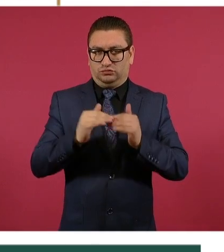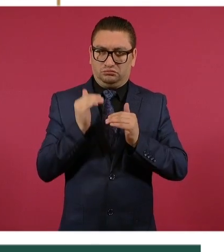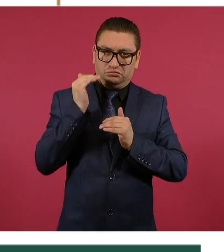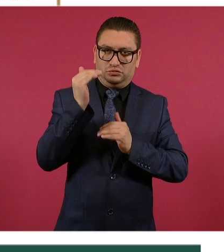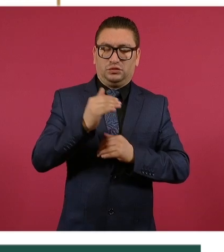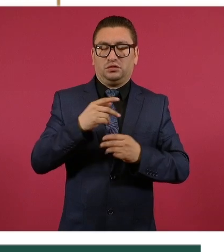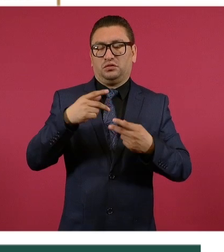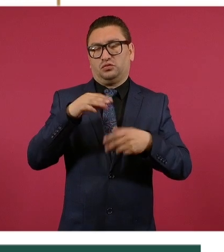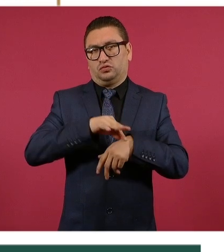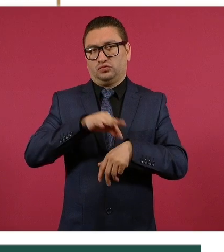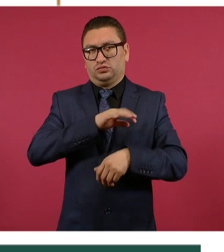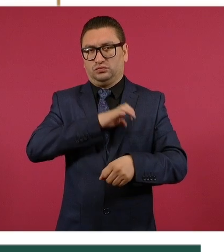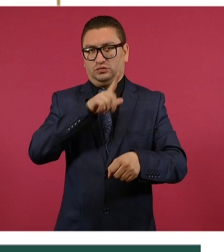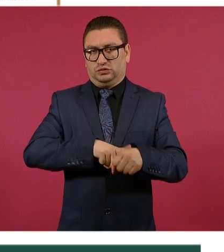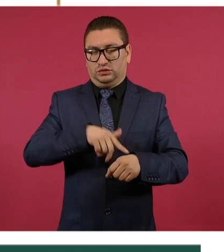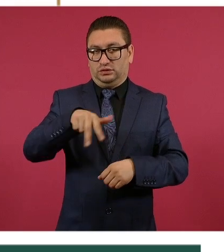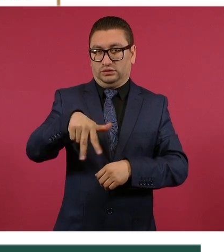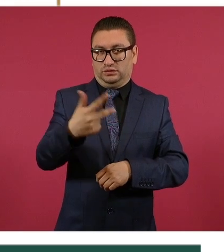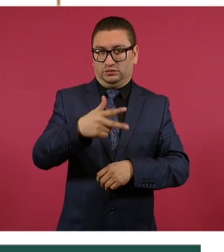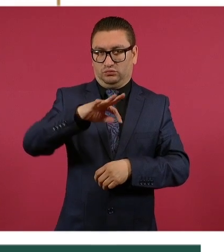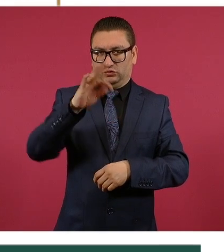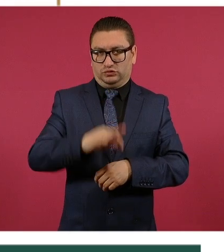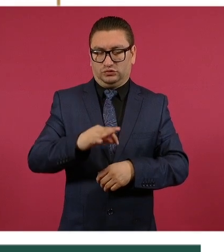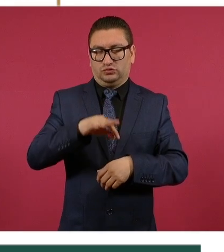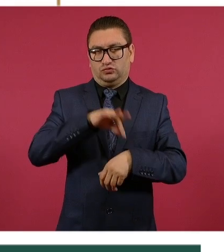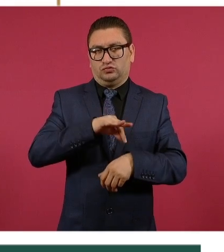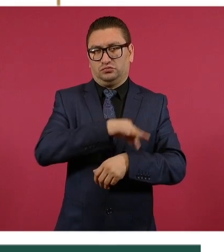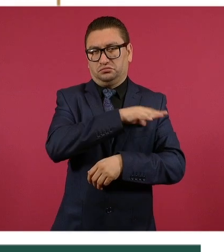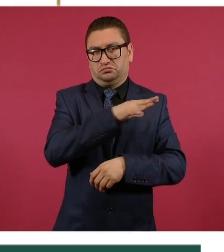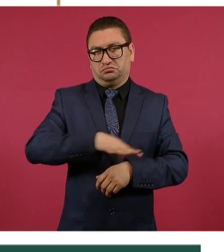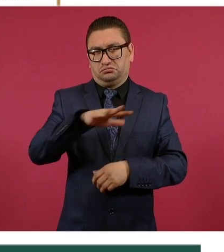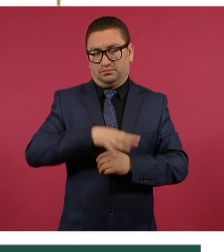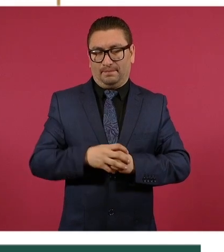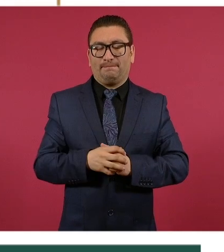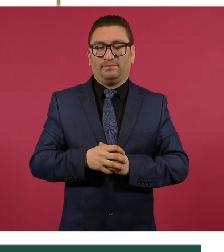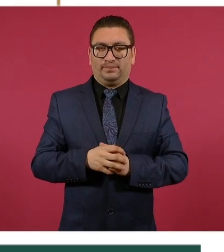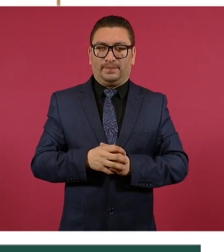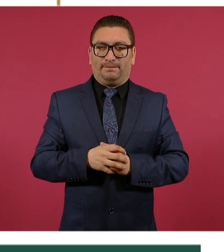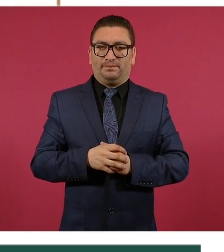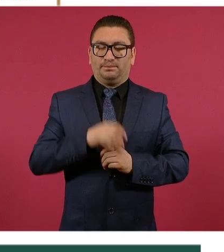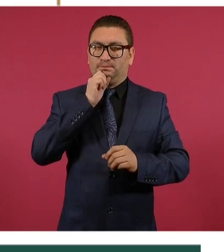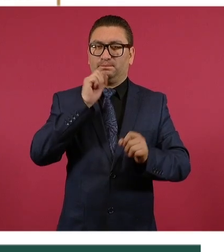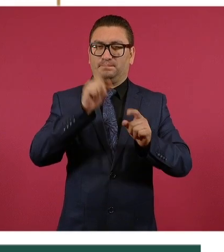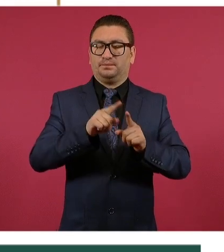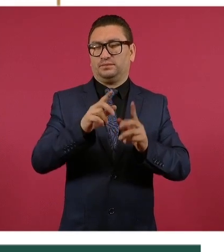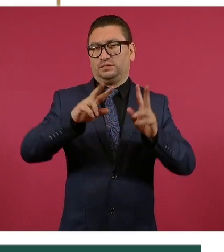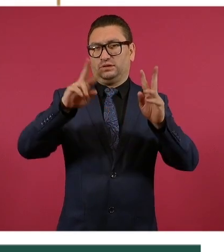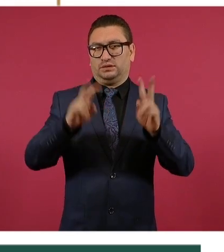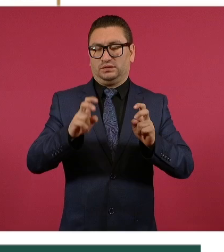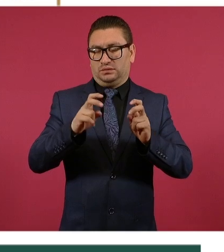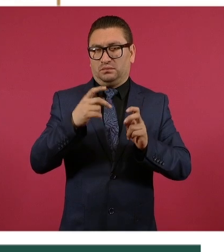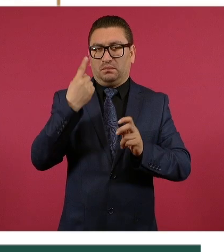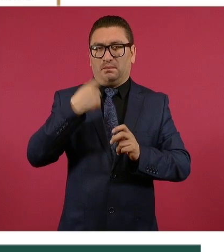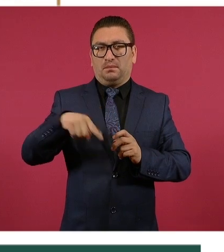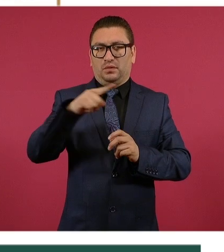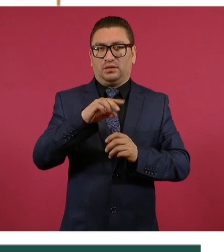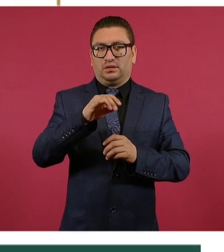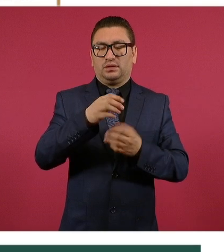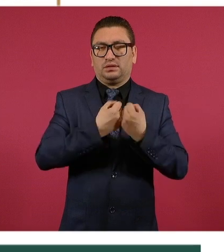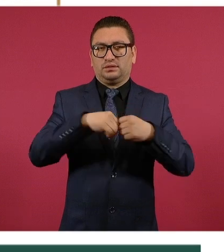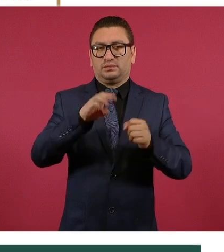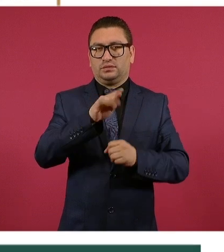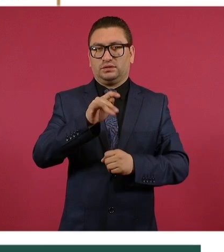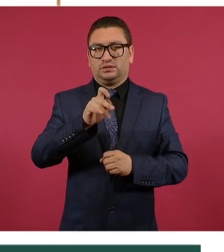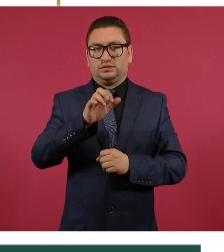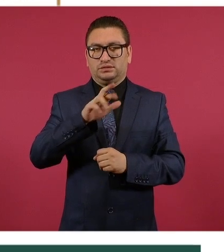de especialistas y 13% en el caso de médicos generales. También en el ejercicio de implementación de IMSS Bienestar se han